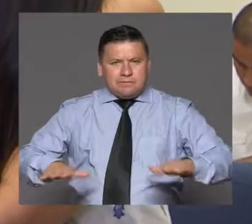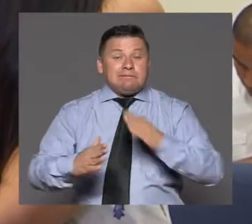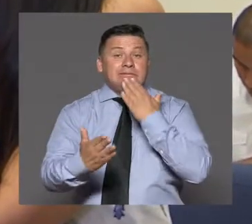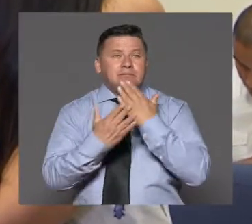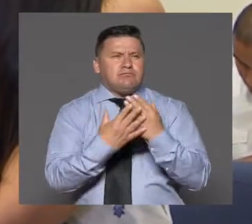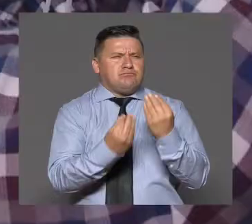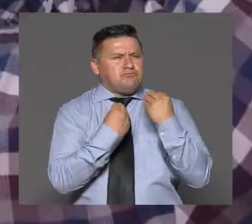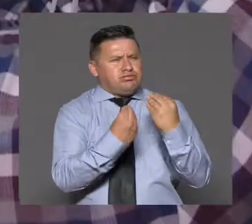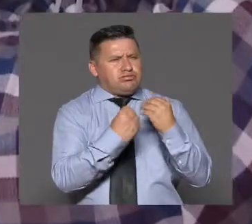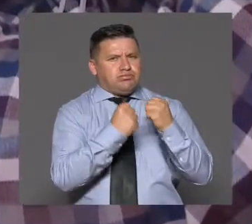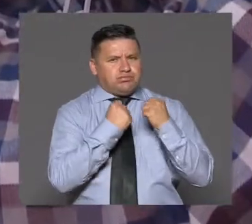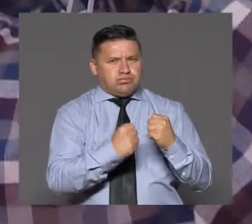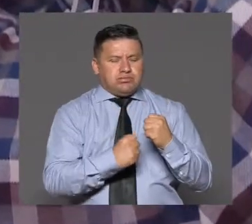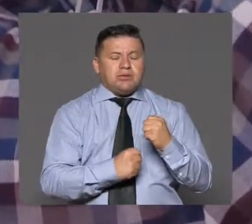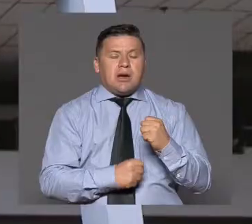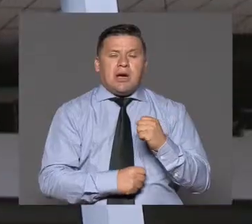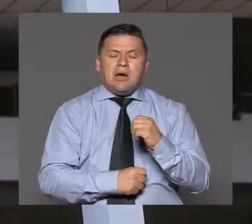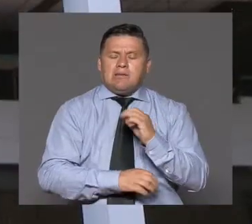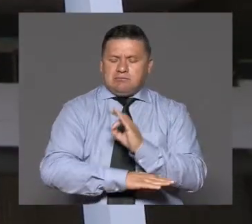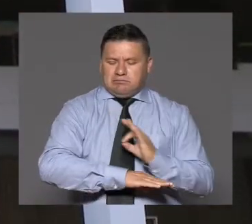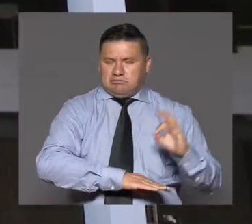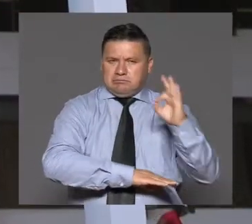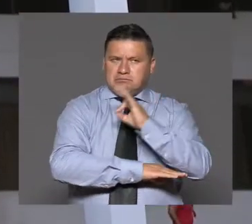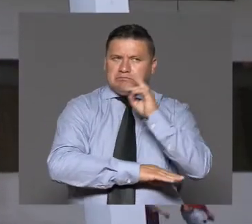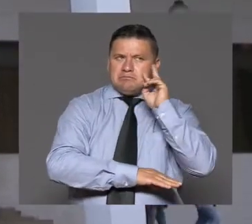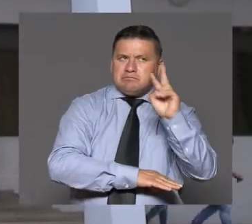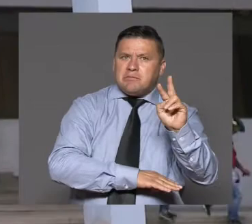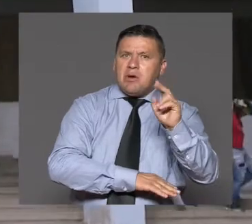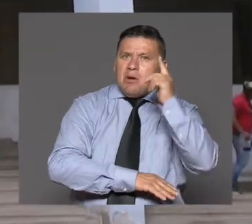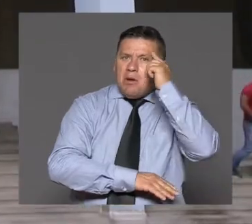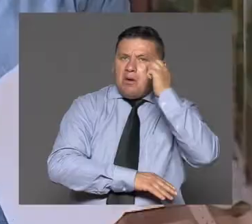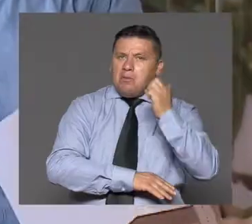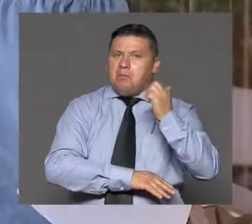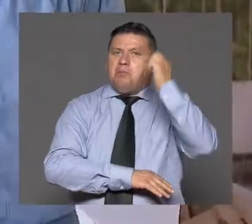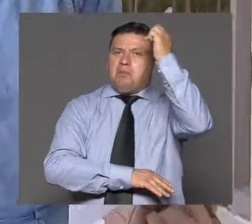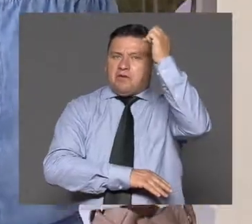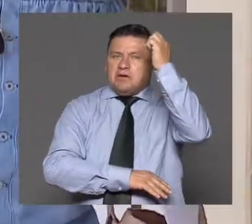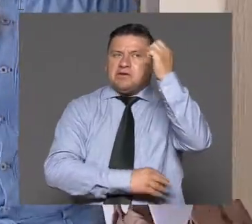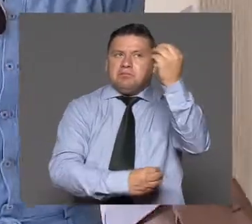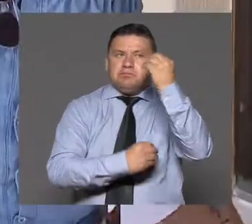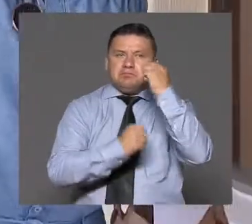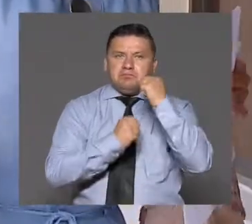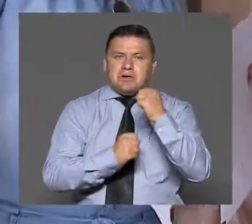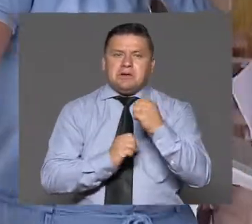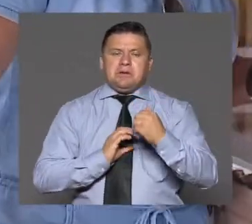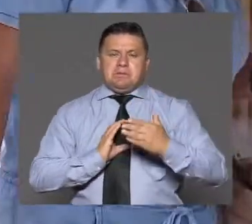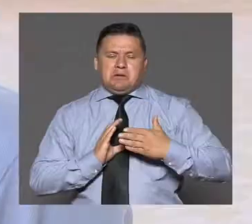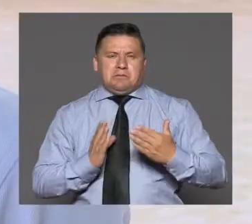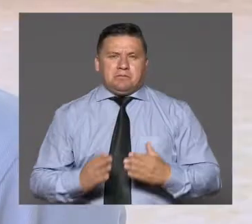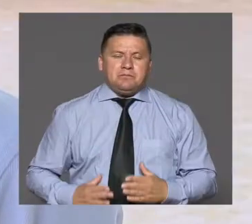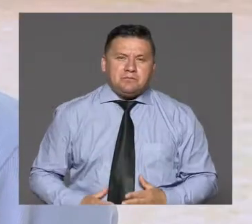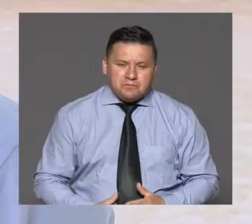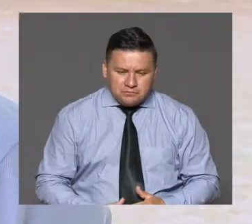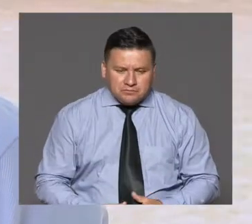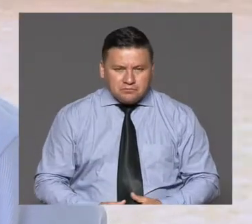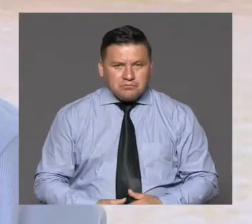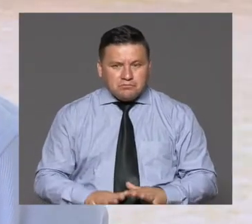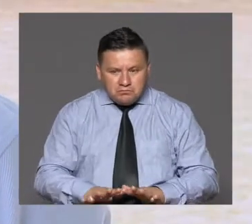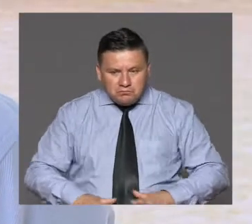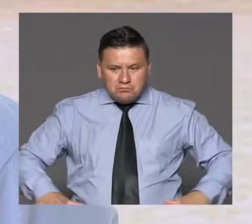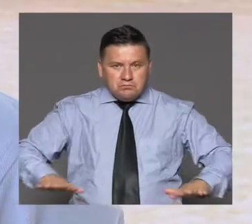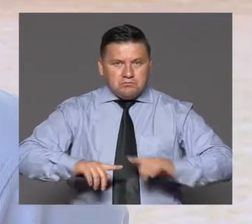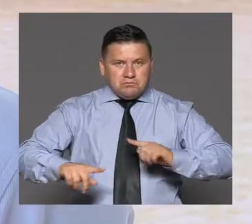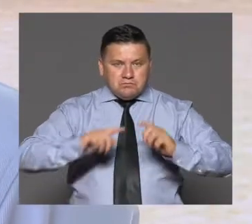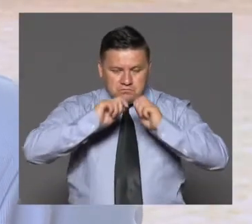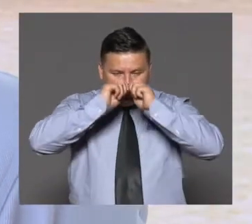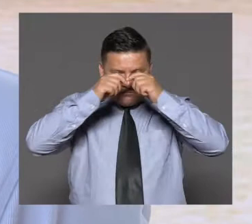a la preparación que obtienen en la ESAP, ven que pueden ejercer su profesión desde el ámbito público y privado. El campo de acción de un